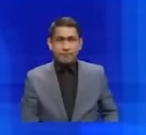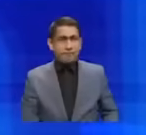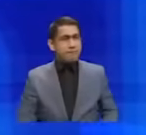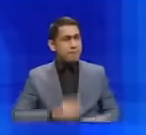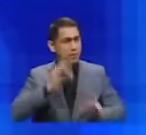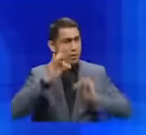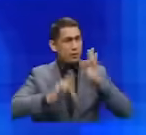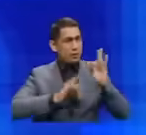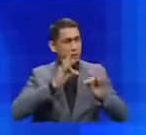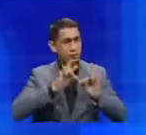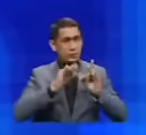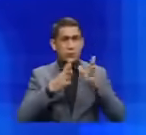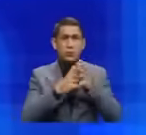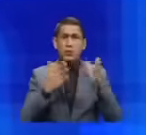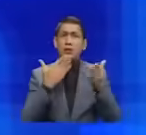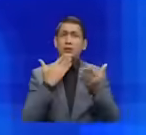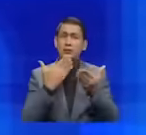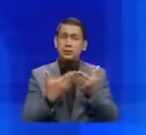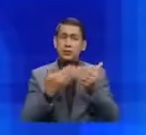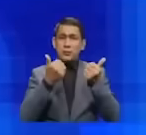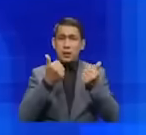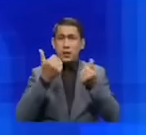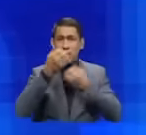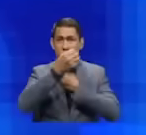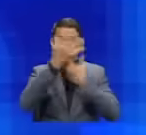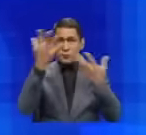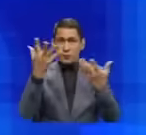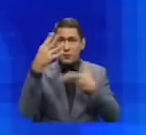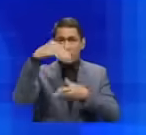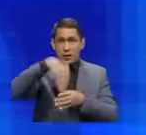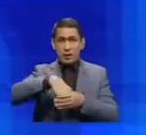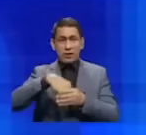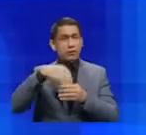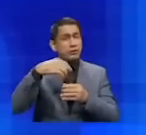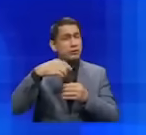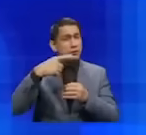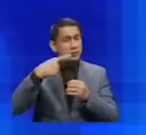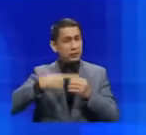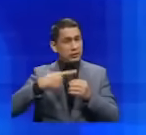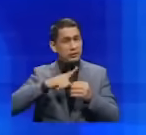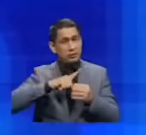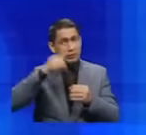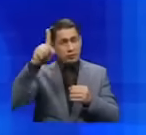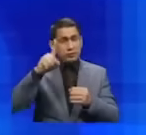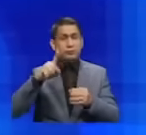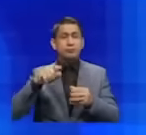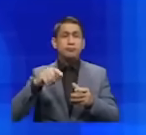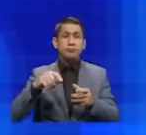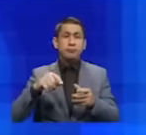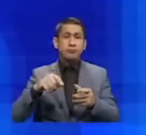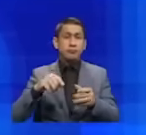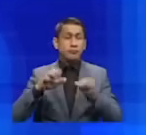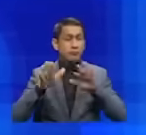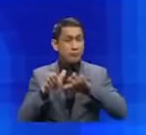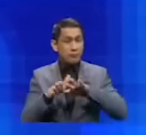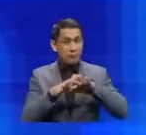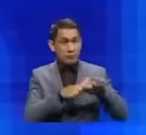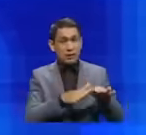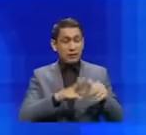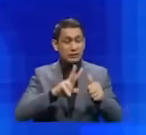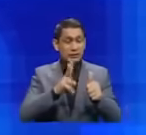Excelente, Cristian, muchísimas gracias por ese informe en vivo. Amigos, vamos a seguir revisando otros temas. En el segundo